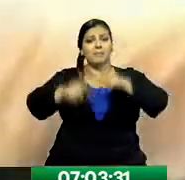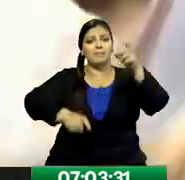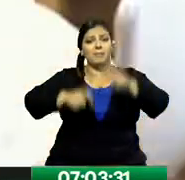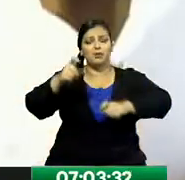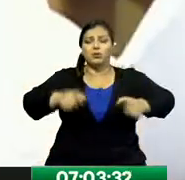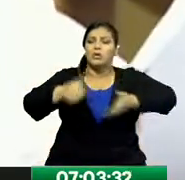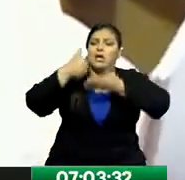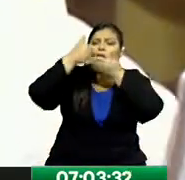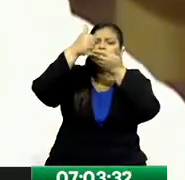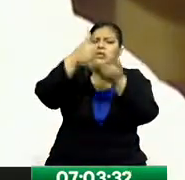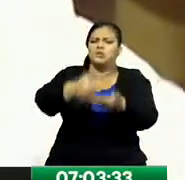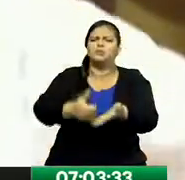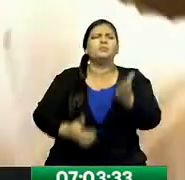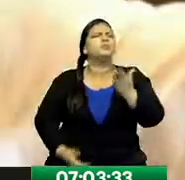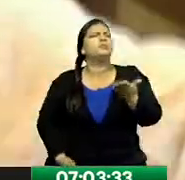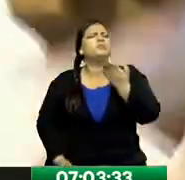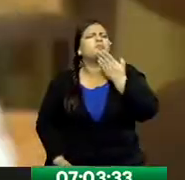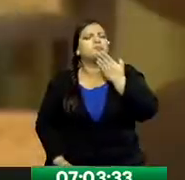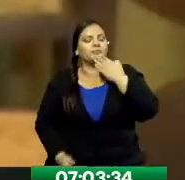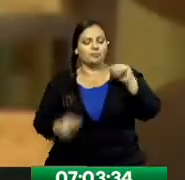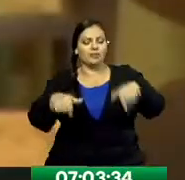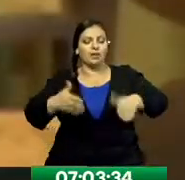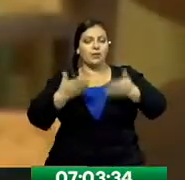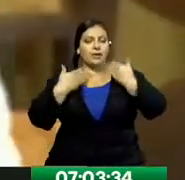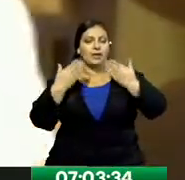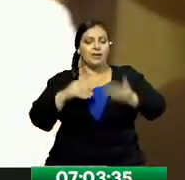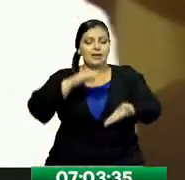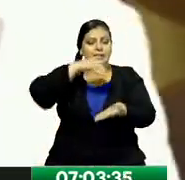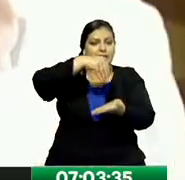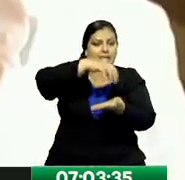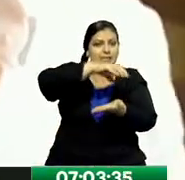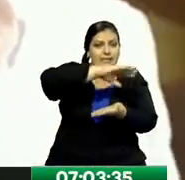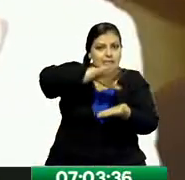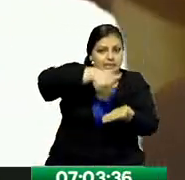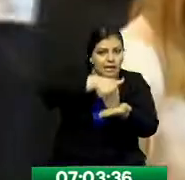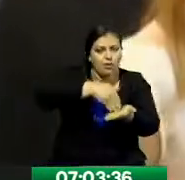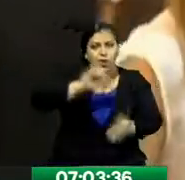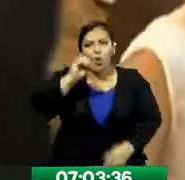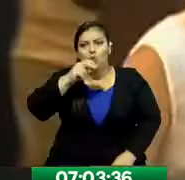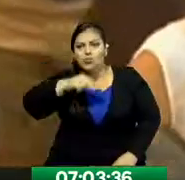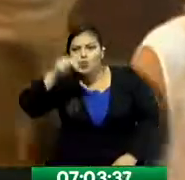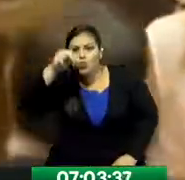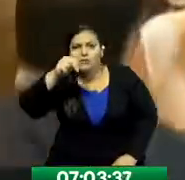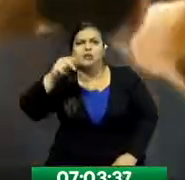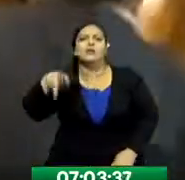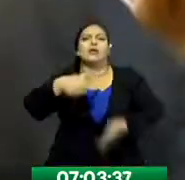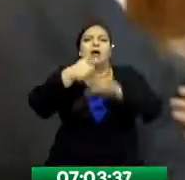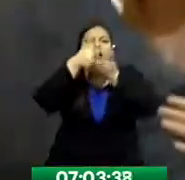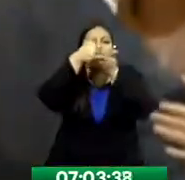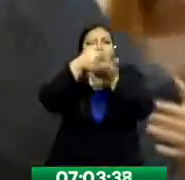centro al norte y al noroeste de la ciudad de Guayaquil. Informó Roselena Vázquez.